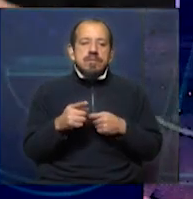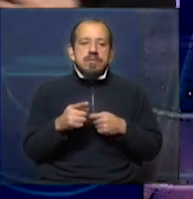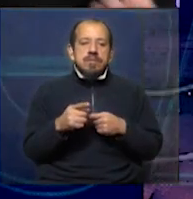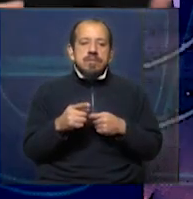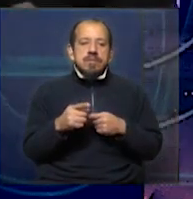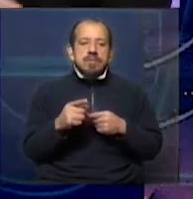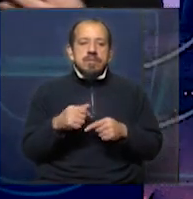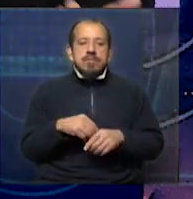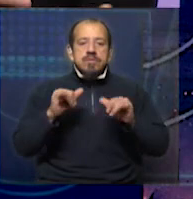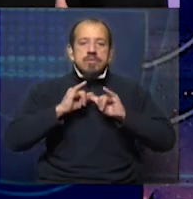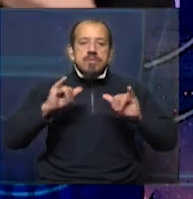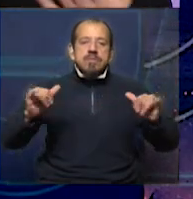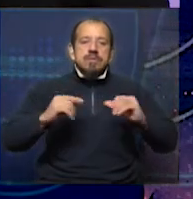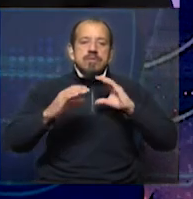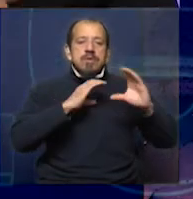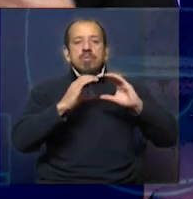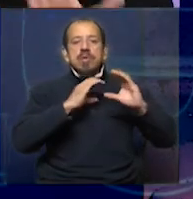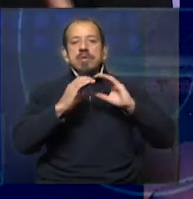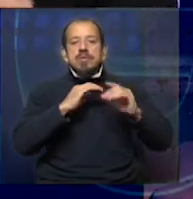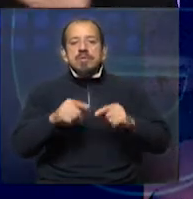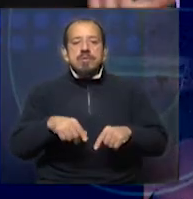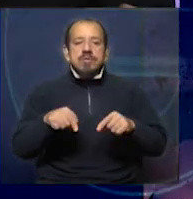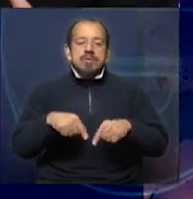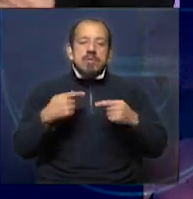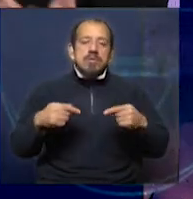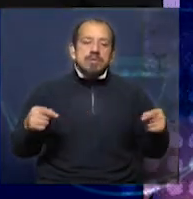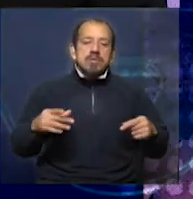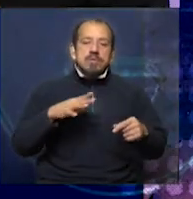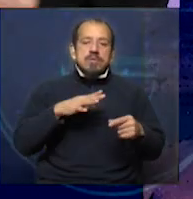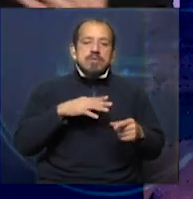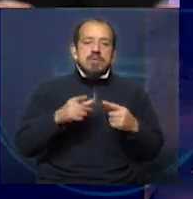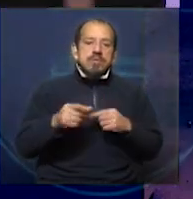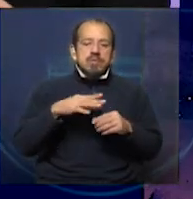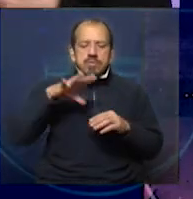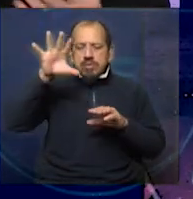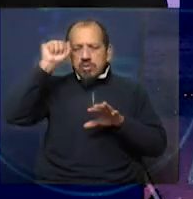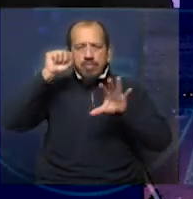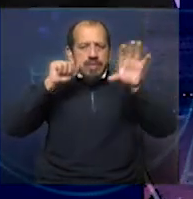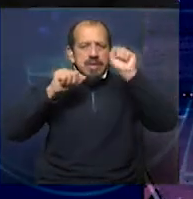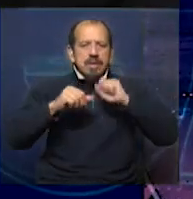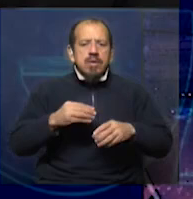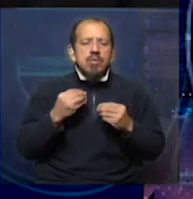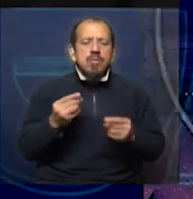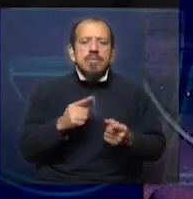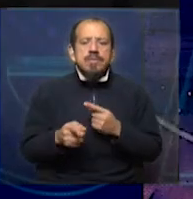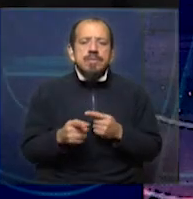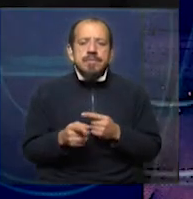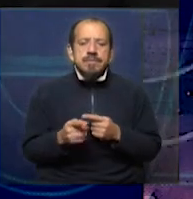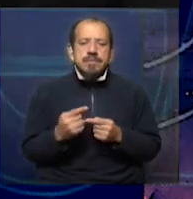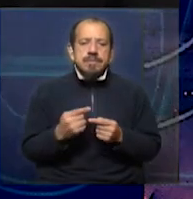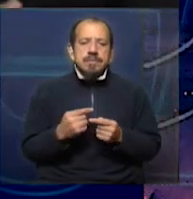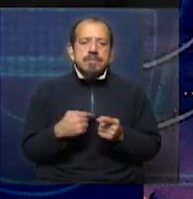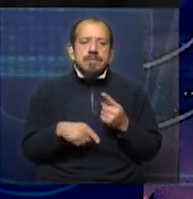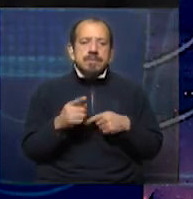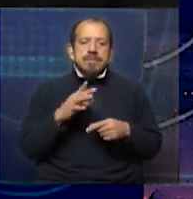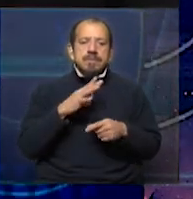de una campaña y la comunicación y las cosas que van pasando y cómo se van interpretando y cómo se reacciona.